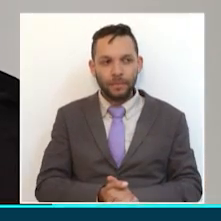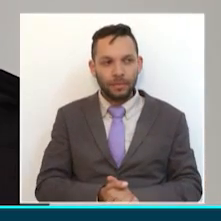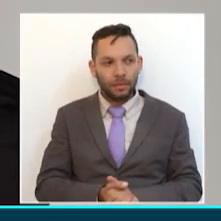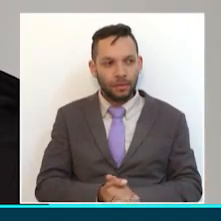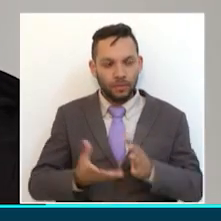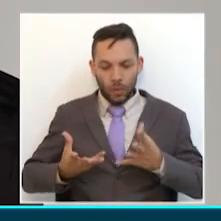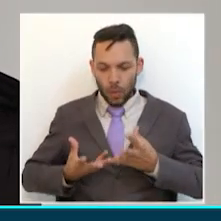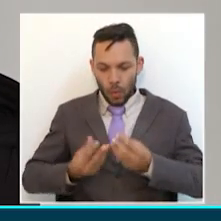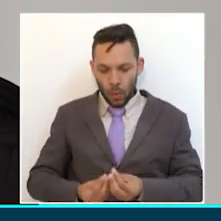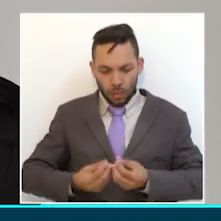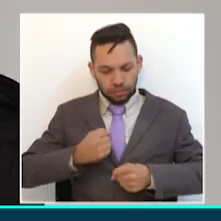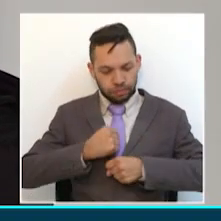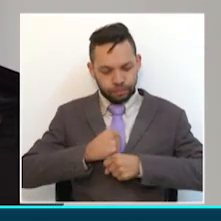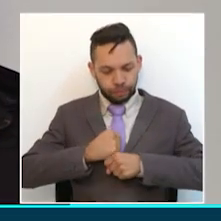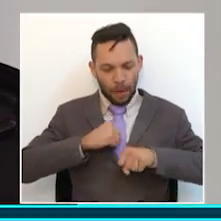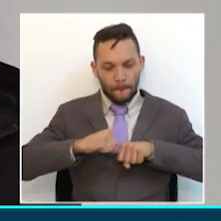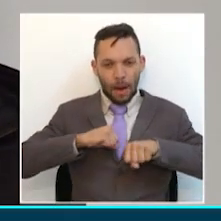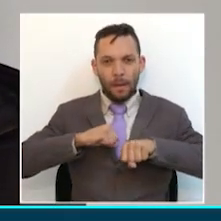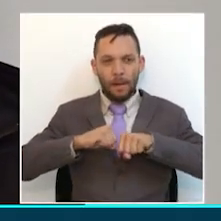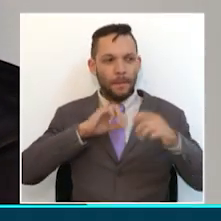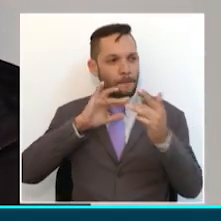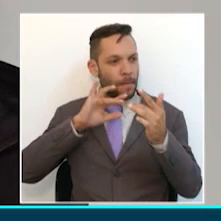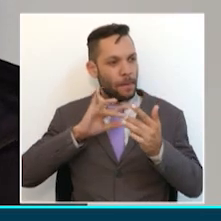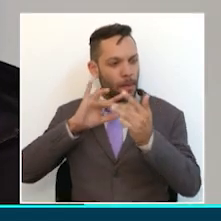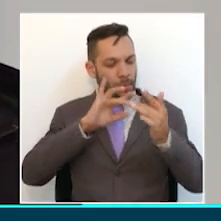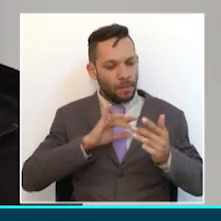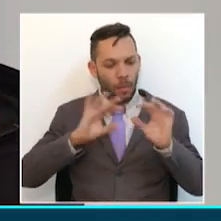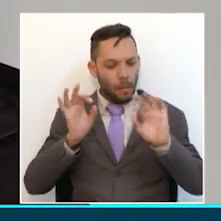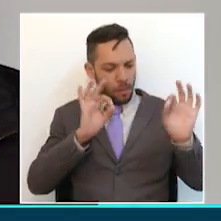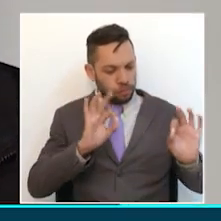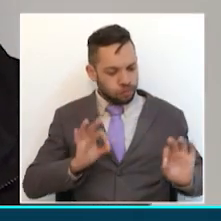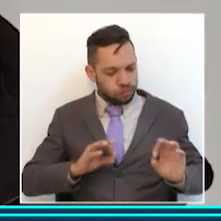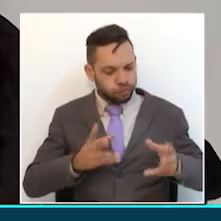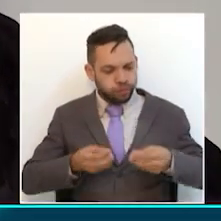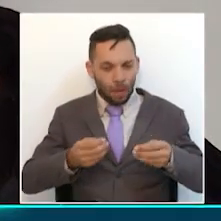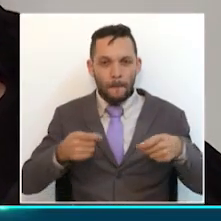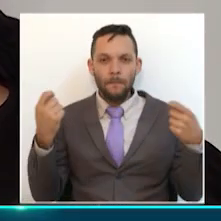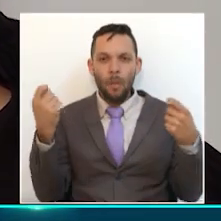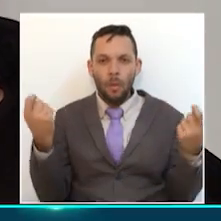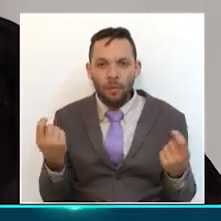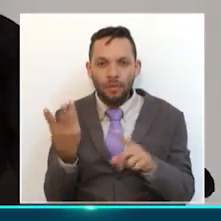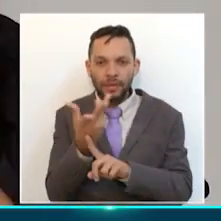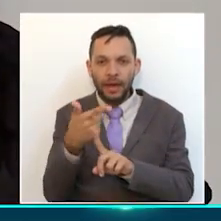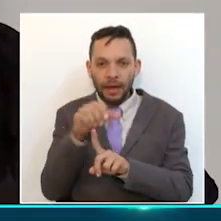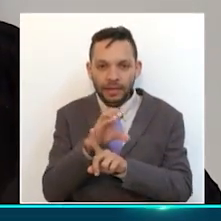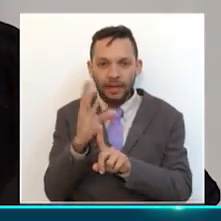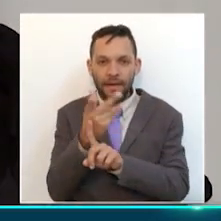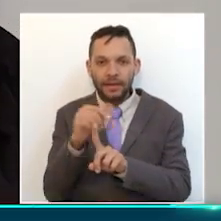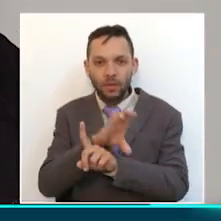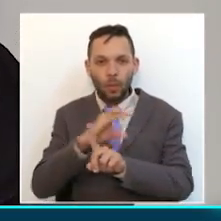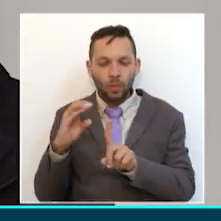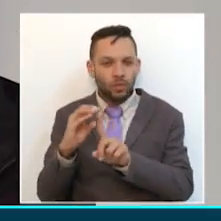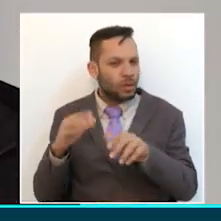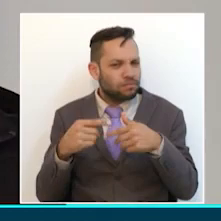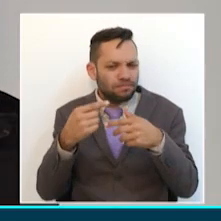Artec Colombia es un colectivo que busca a través de la organización de eventos promover el arte y la cultura, todo lo que se desprende